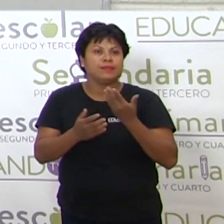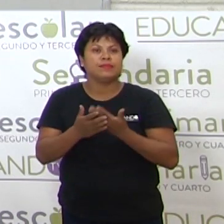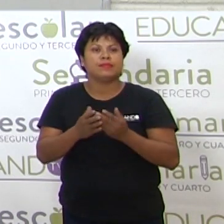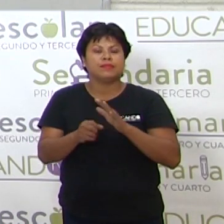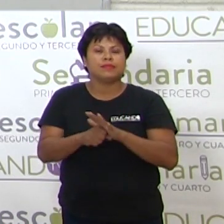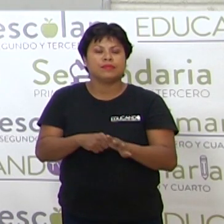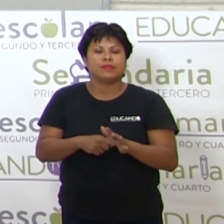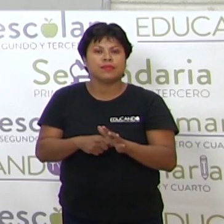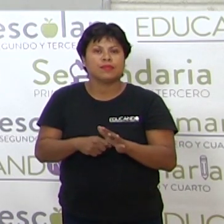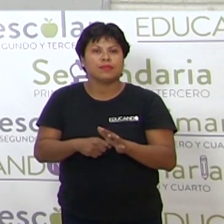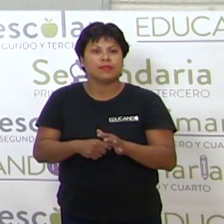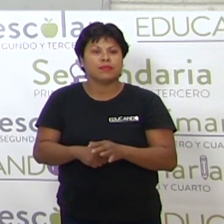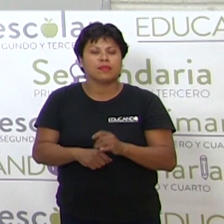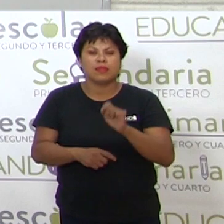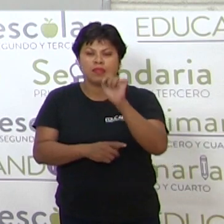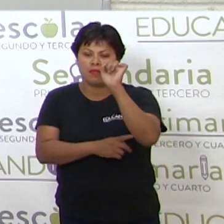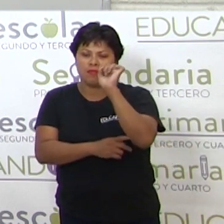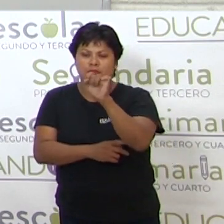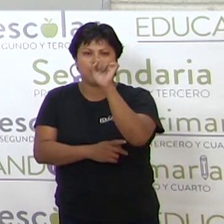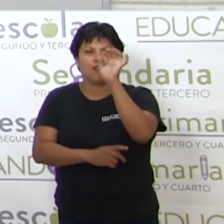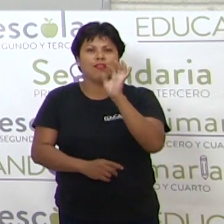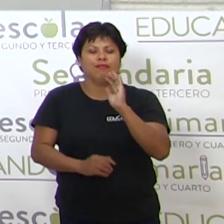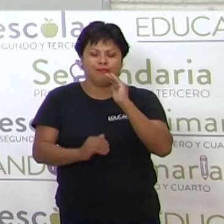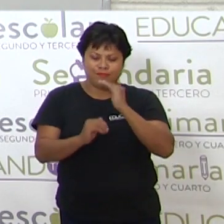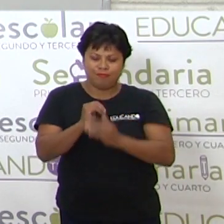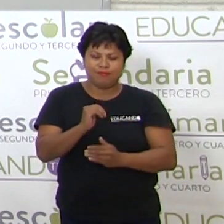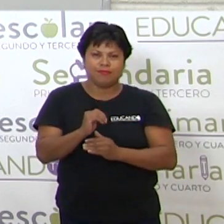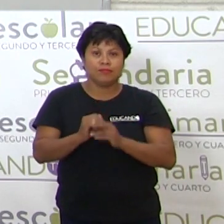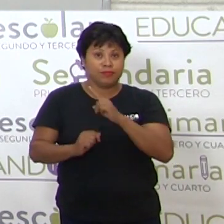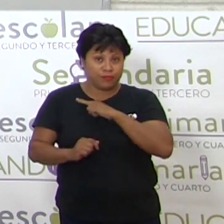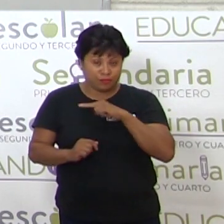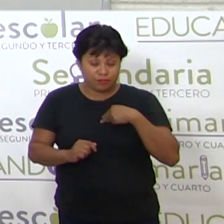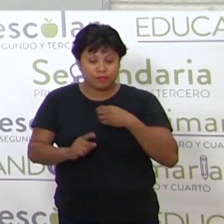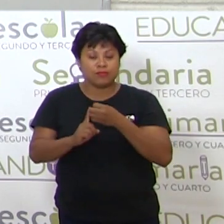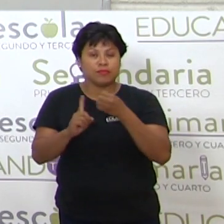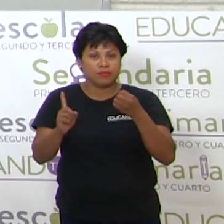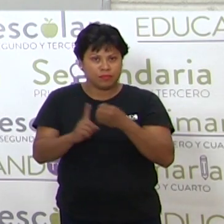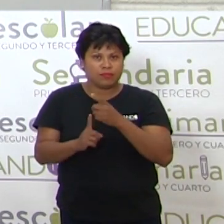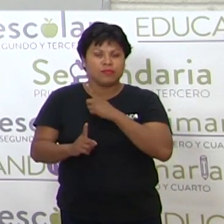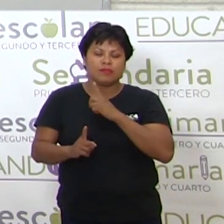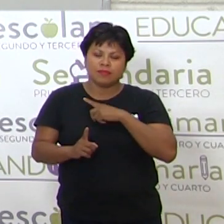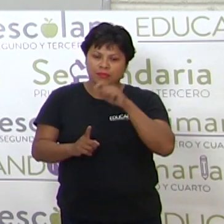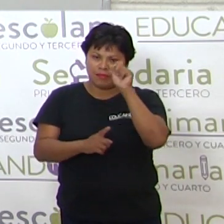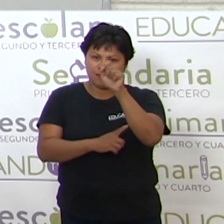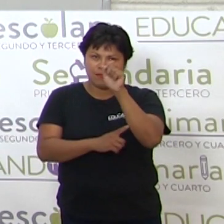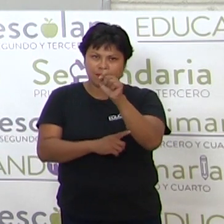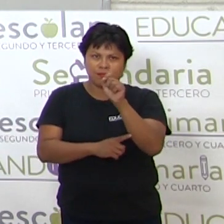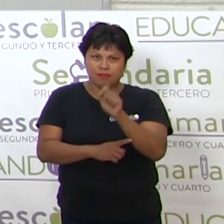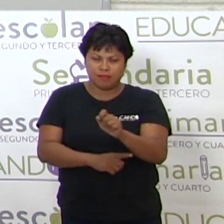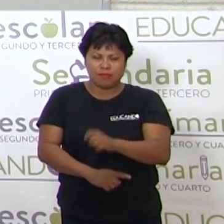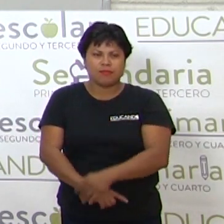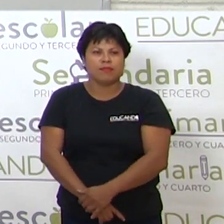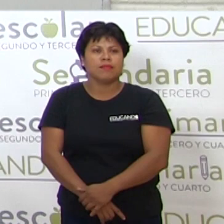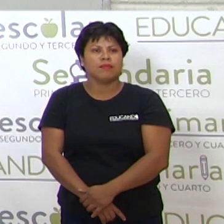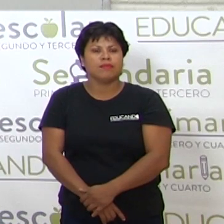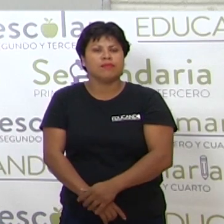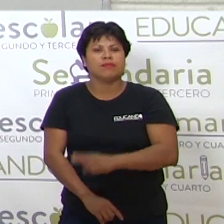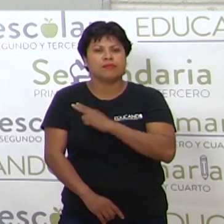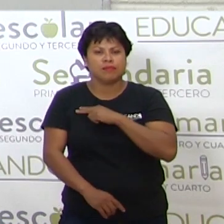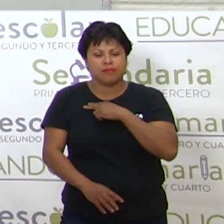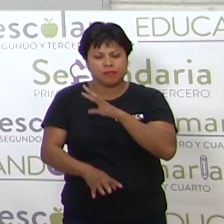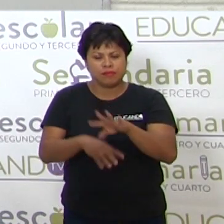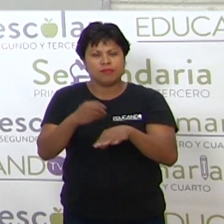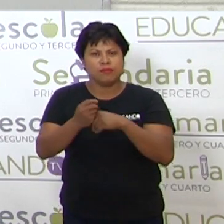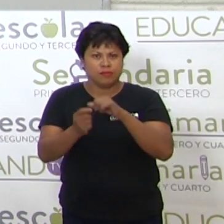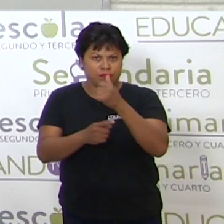un punto final todas nuestras oraciones deben cerrarse con un punto final vamos a armar una más